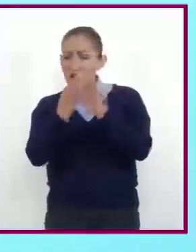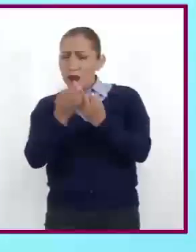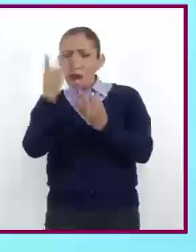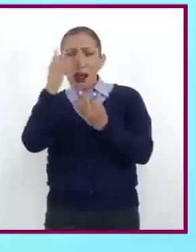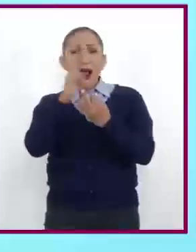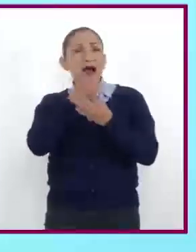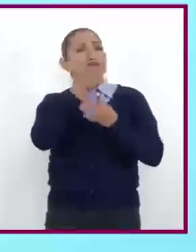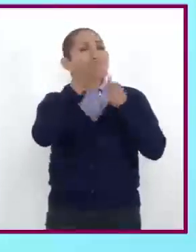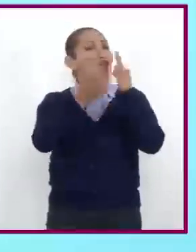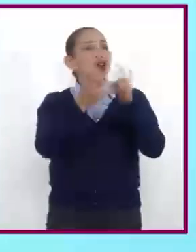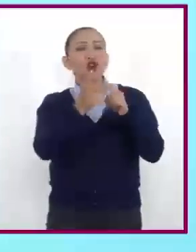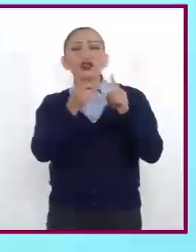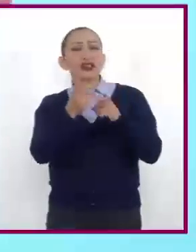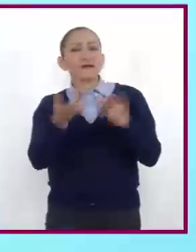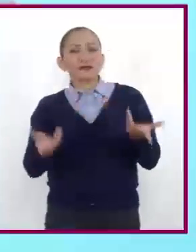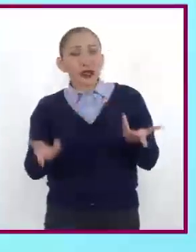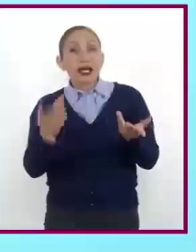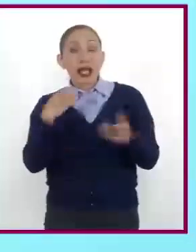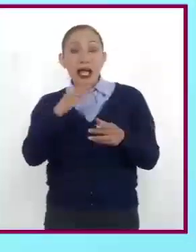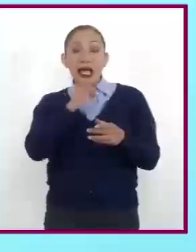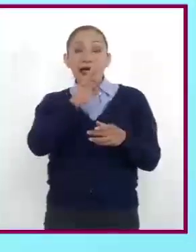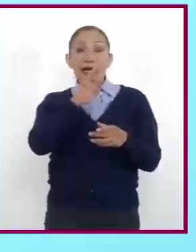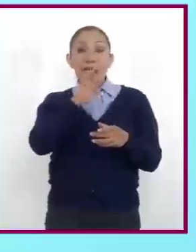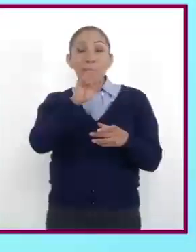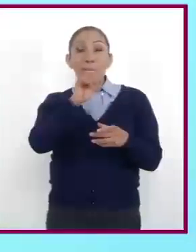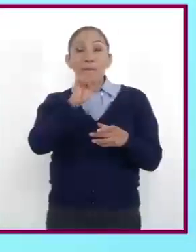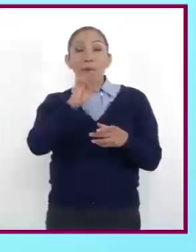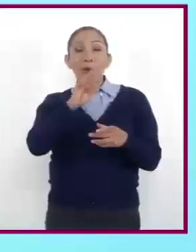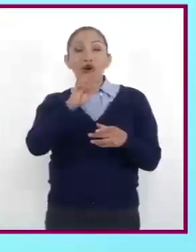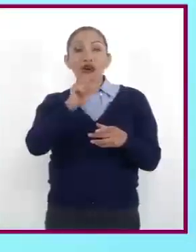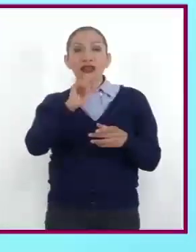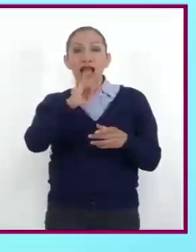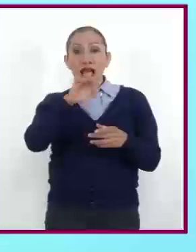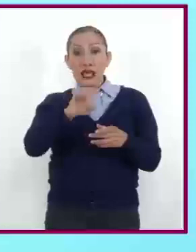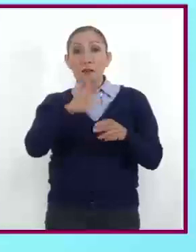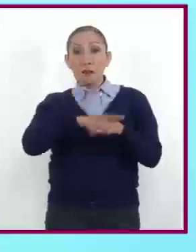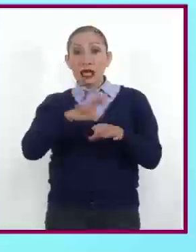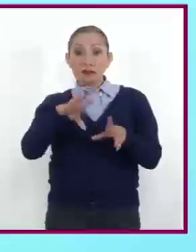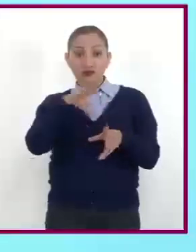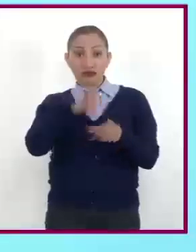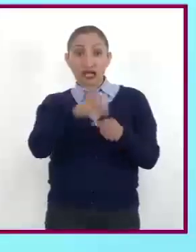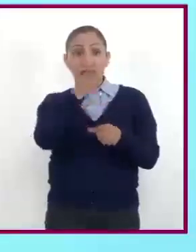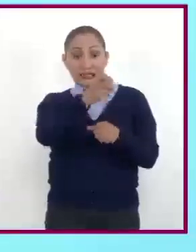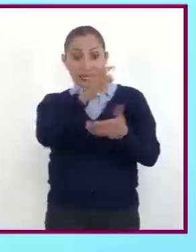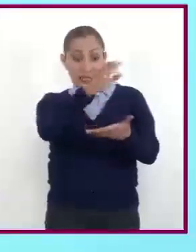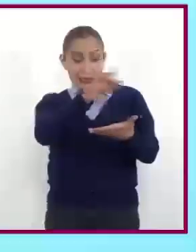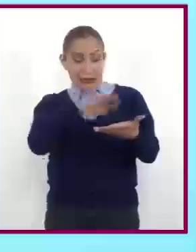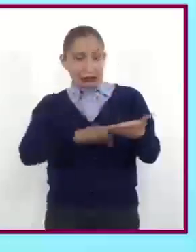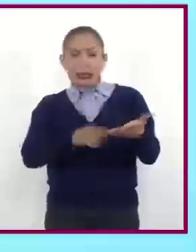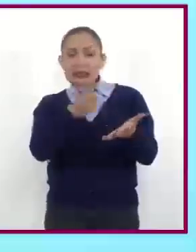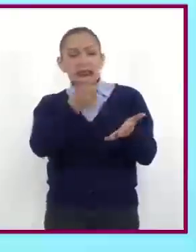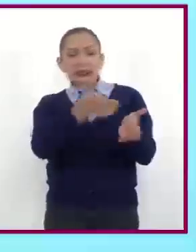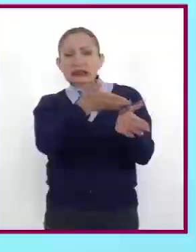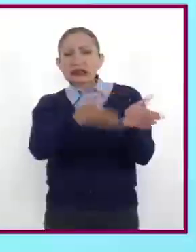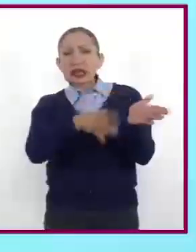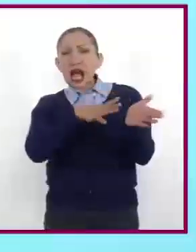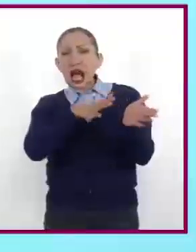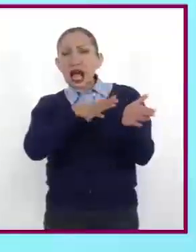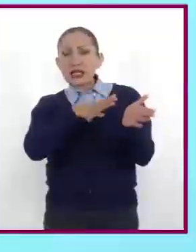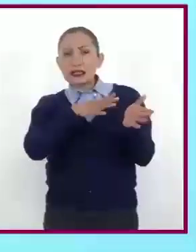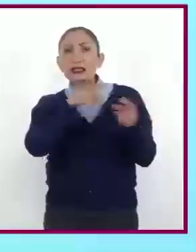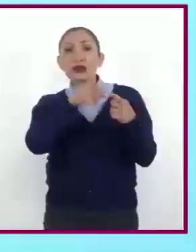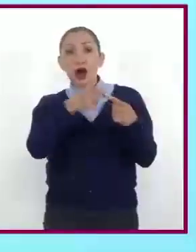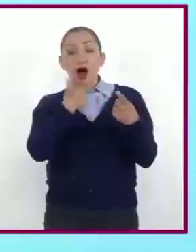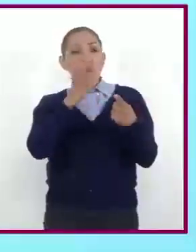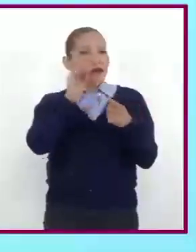su difusión, siendo el reportaje una de las más completas, pues este tipo de texto se caracteriza por basarse